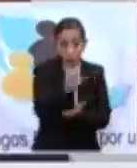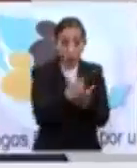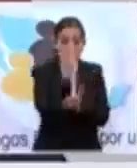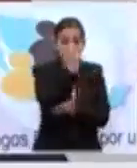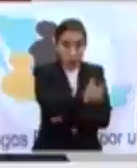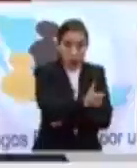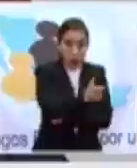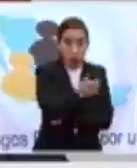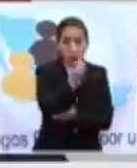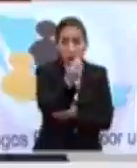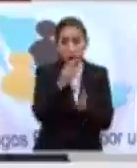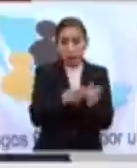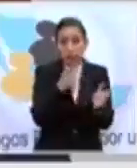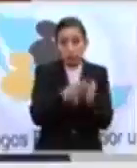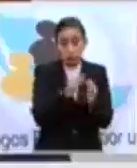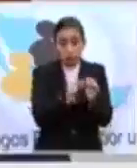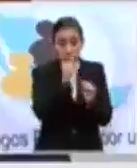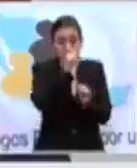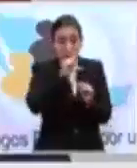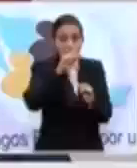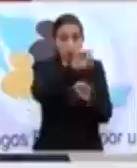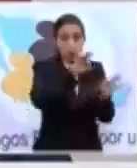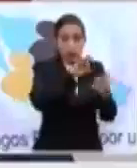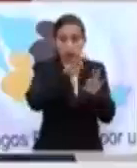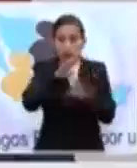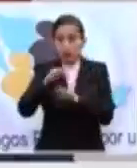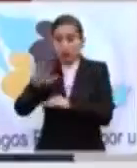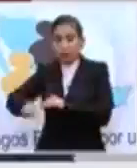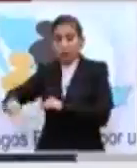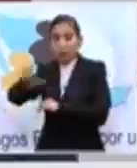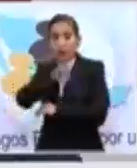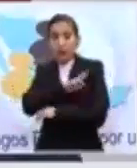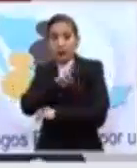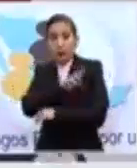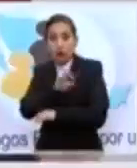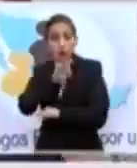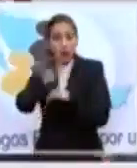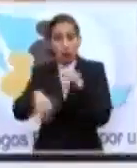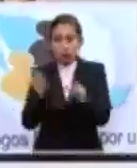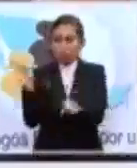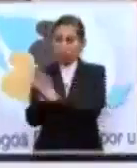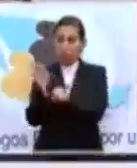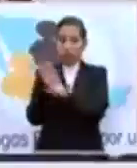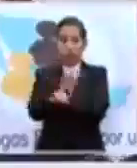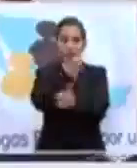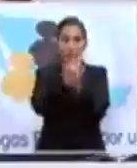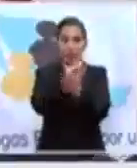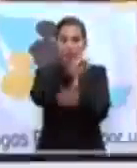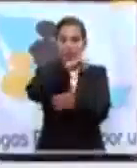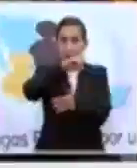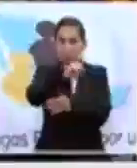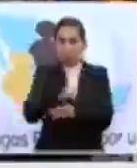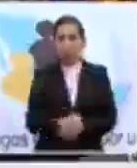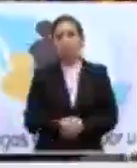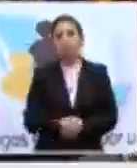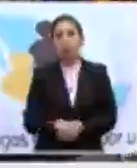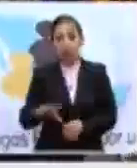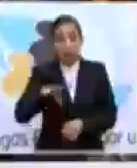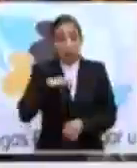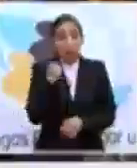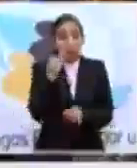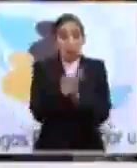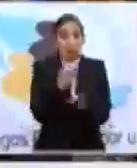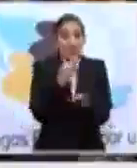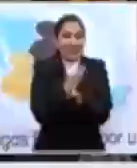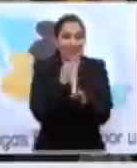salario, en muchos casos es mayor que los trabajadores al servicio del sector privado. O sea, todos amparados con la ley del IMSS. Exacto. Todos. Sí,